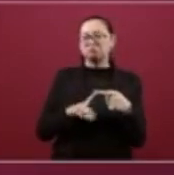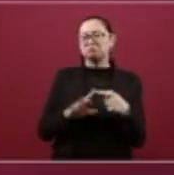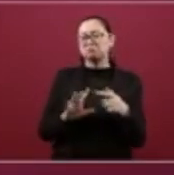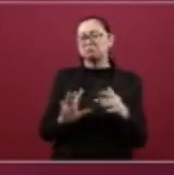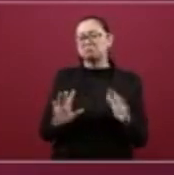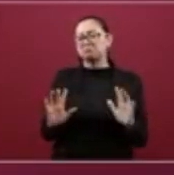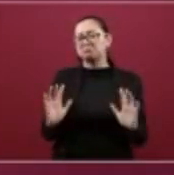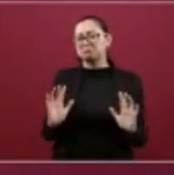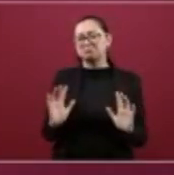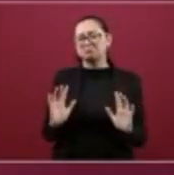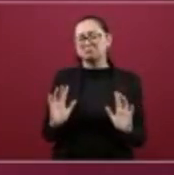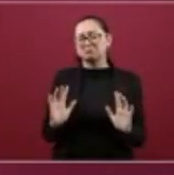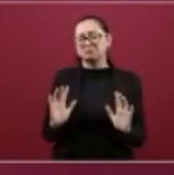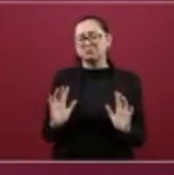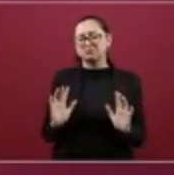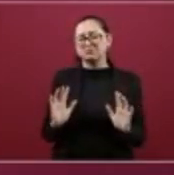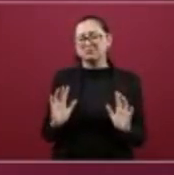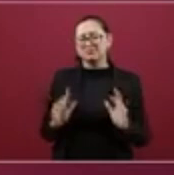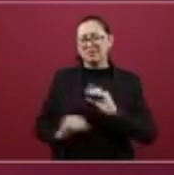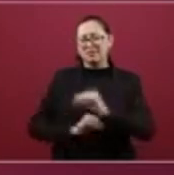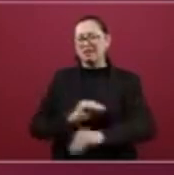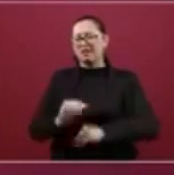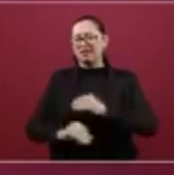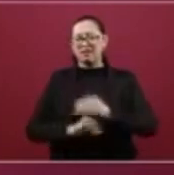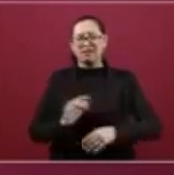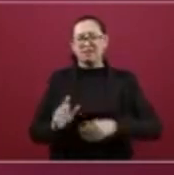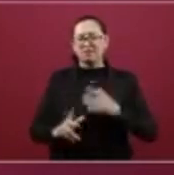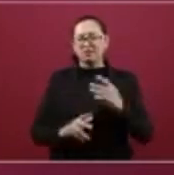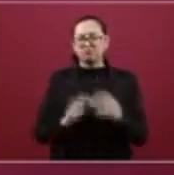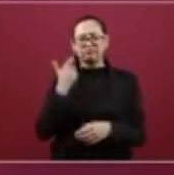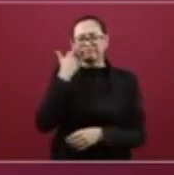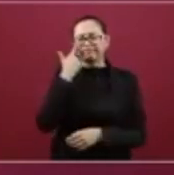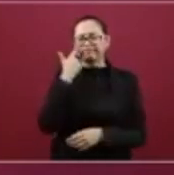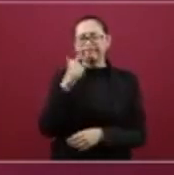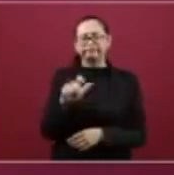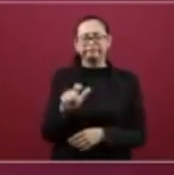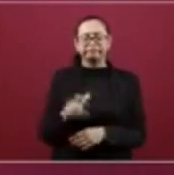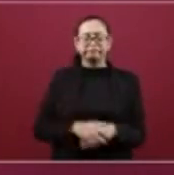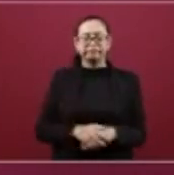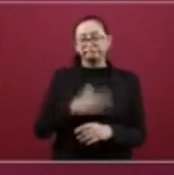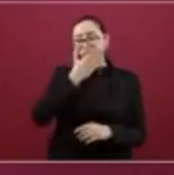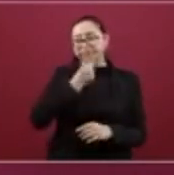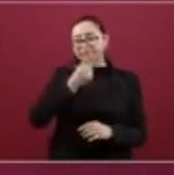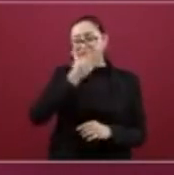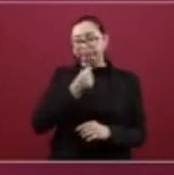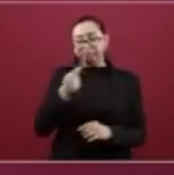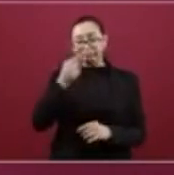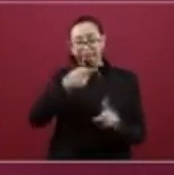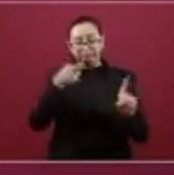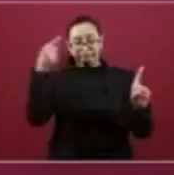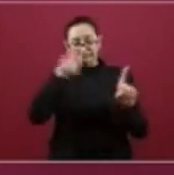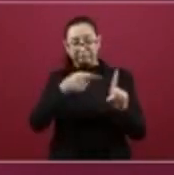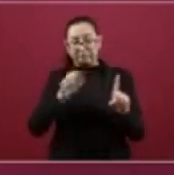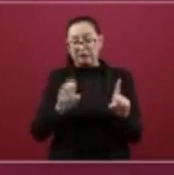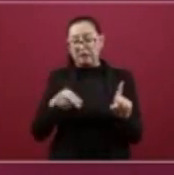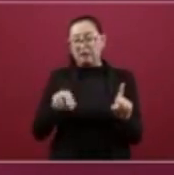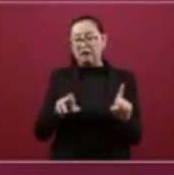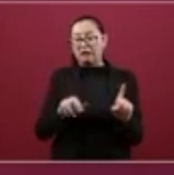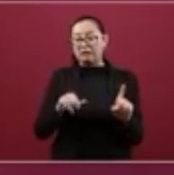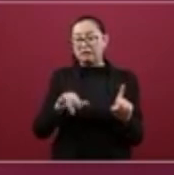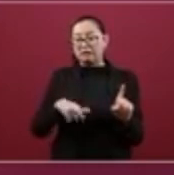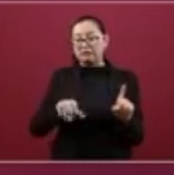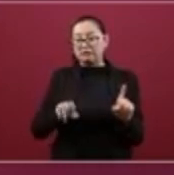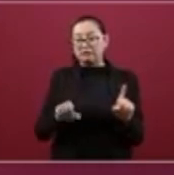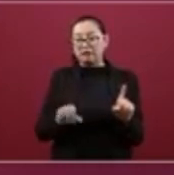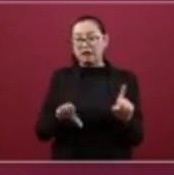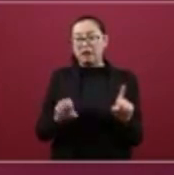nosotros la polémica. Enrique Krause es un